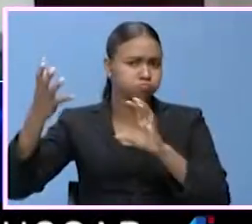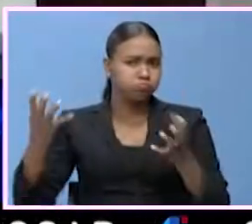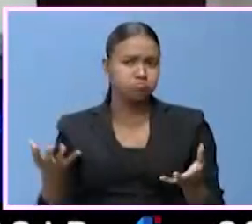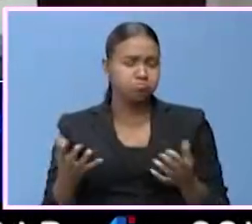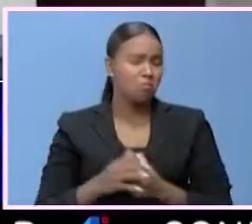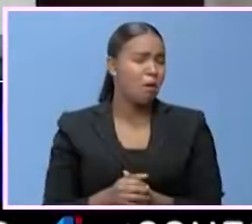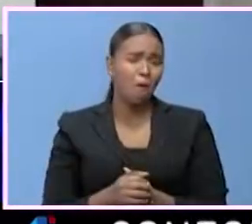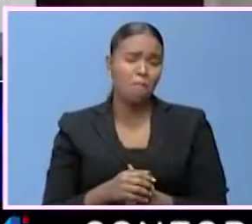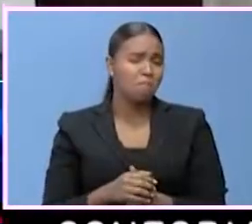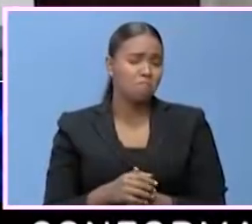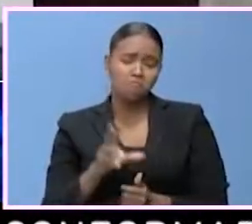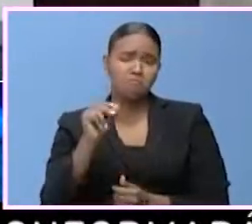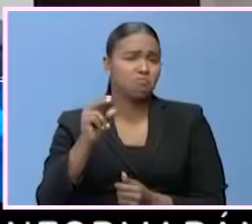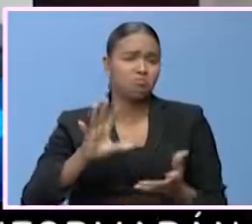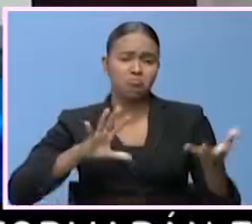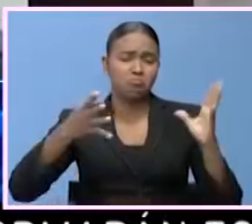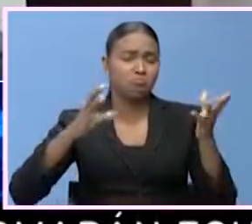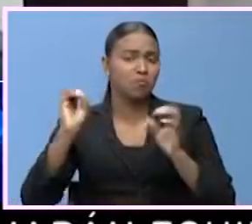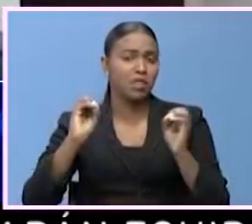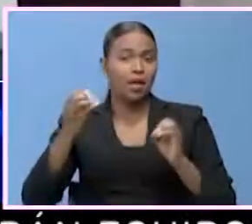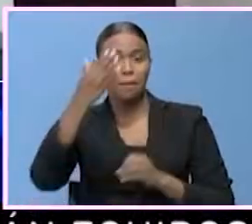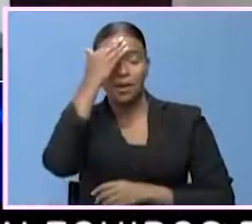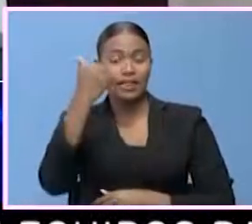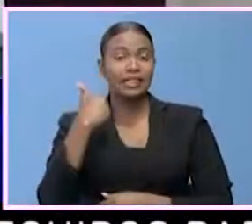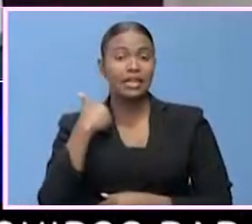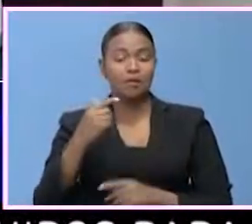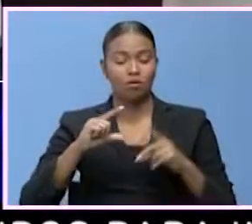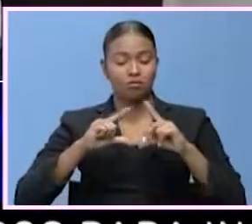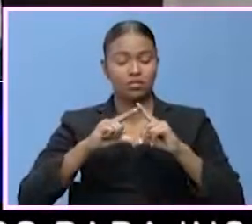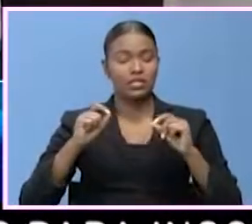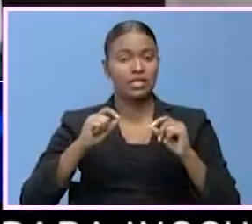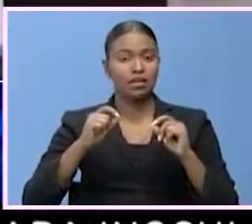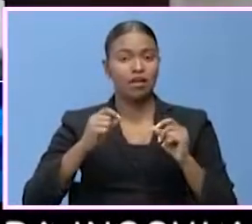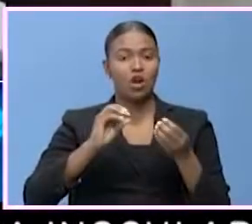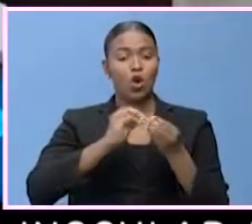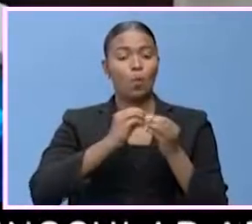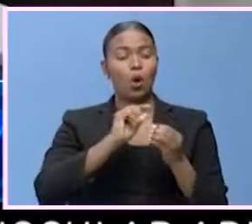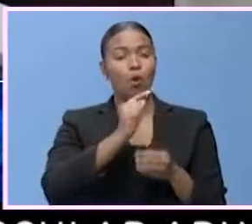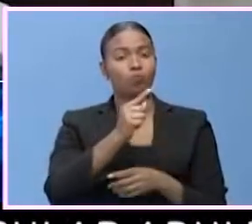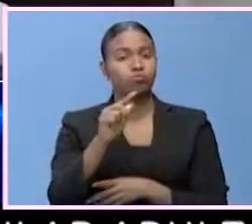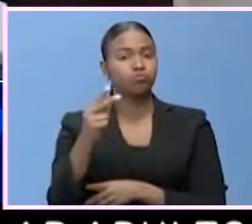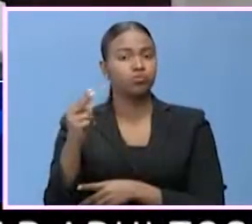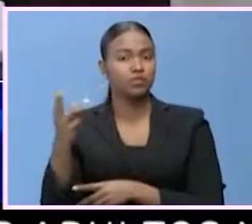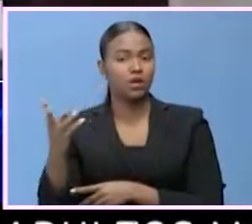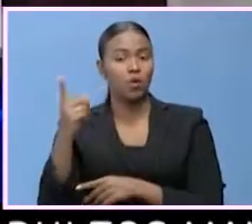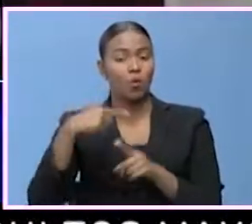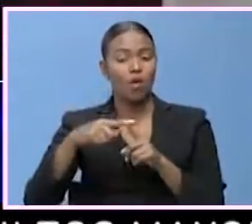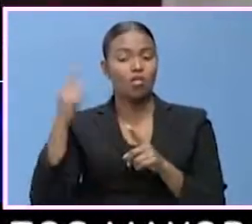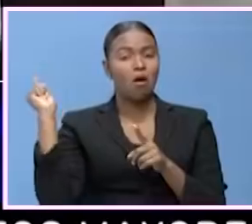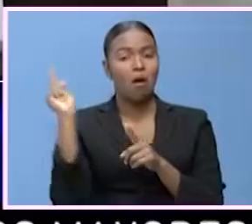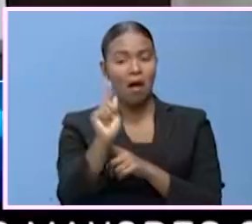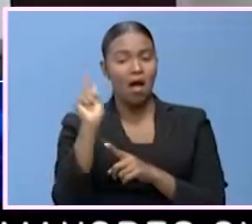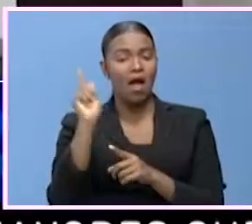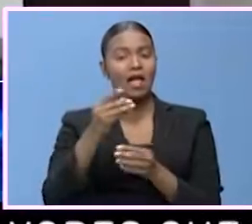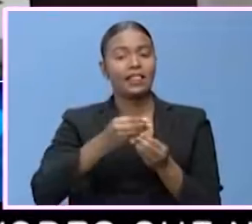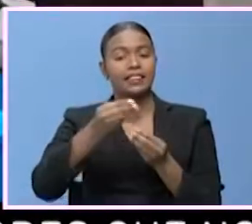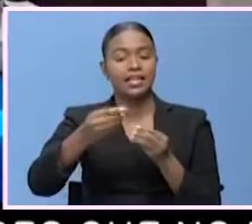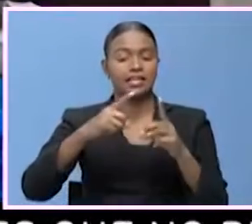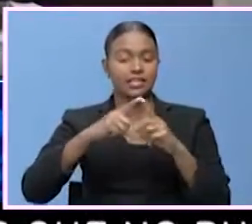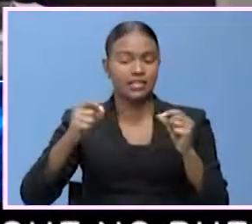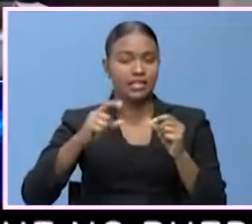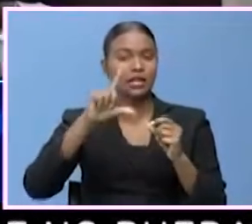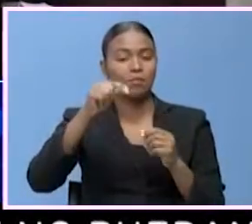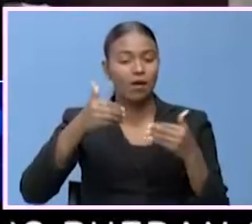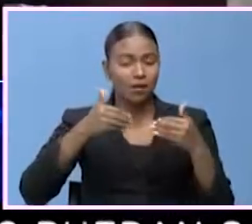No, vamos bien porque tenemos una secuencia con unos tickets y en el mismo orden que van llegando se le entrega su ticket, así mismo